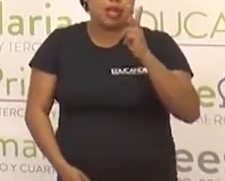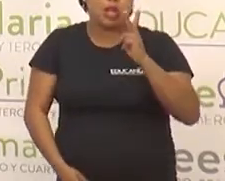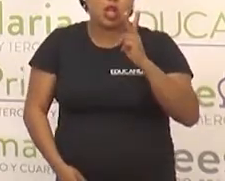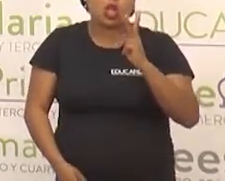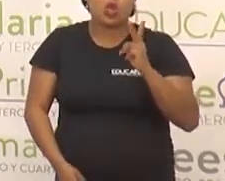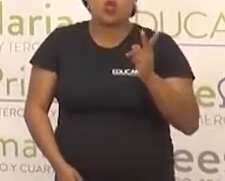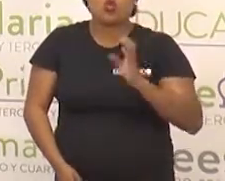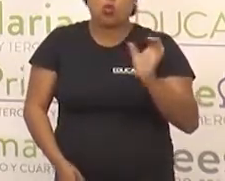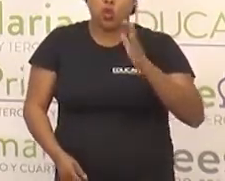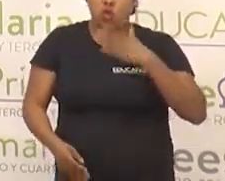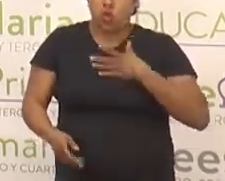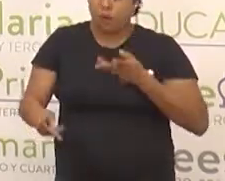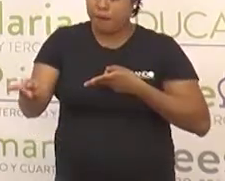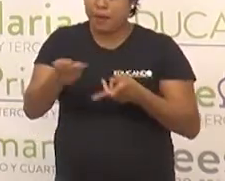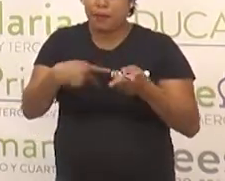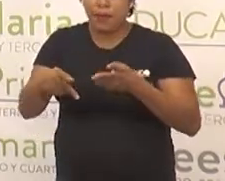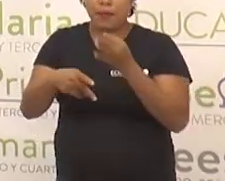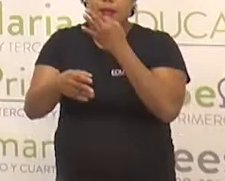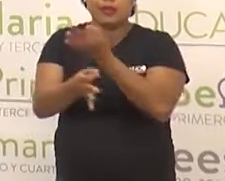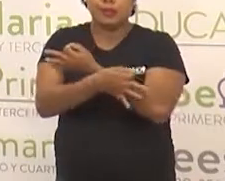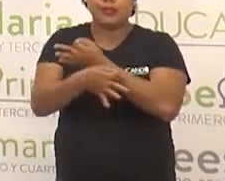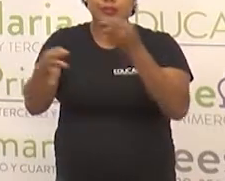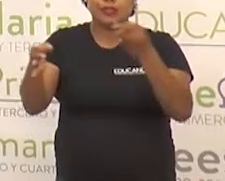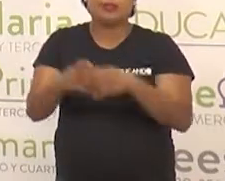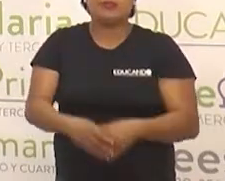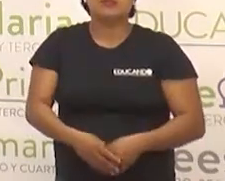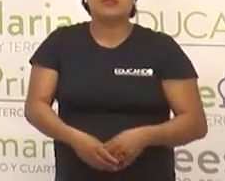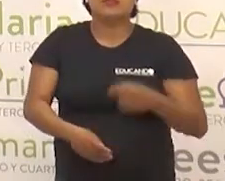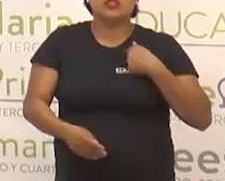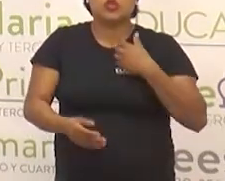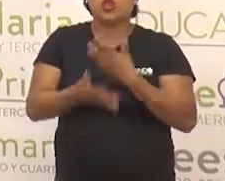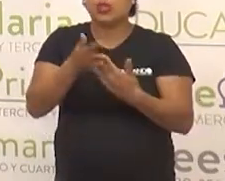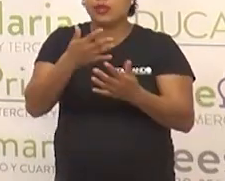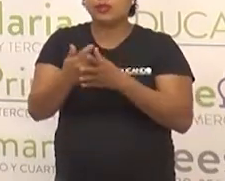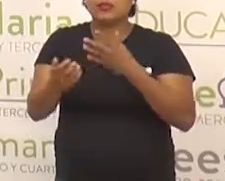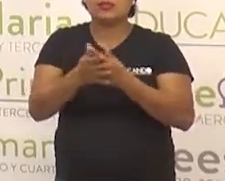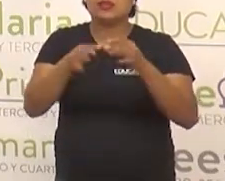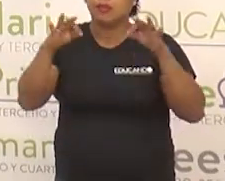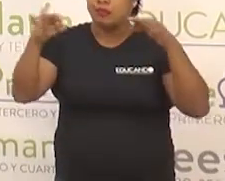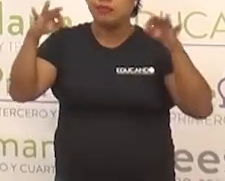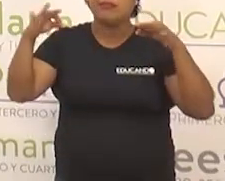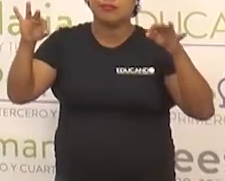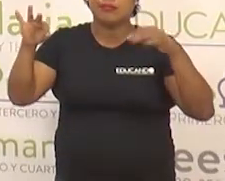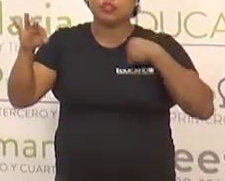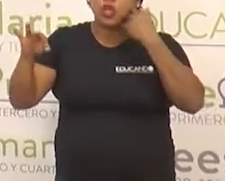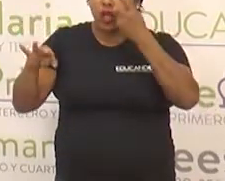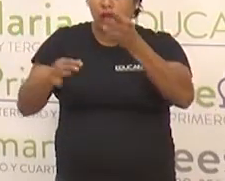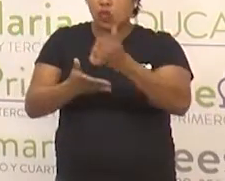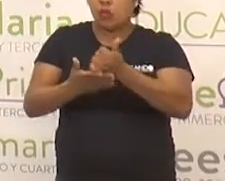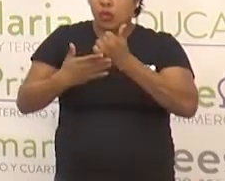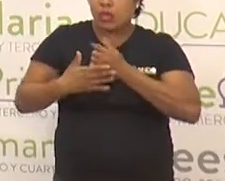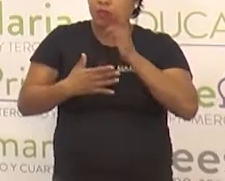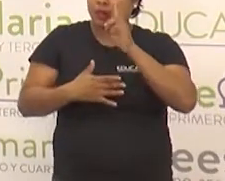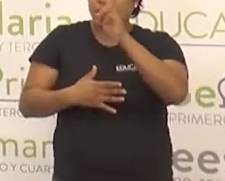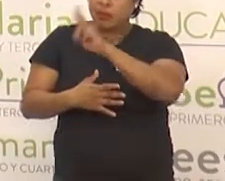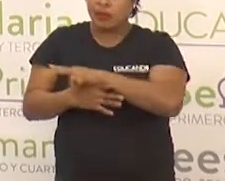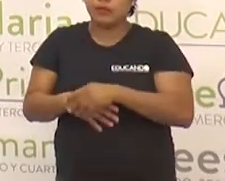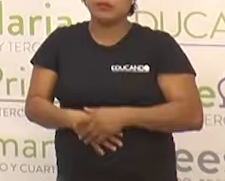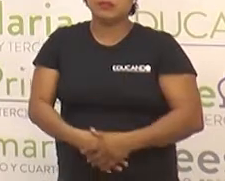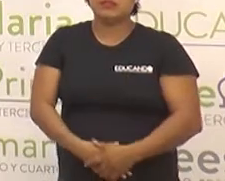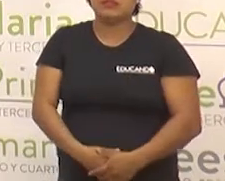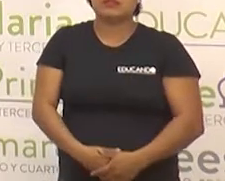pero mientras preparaba la exposición, elaboré una lámina y quiero que me ayudes a